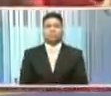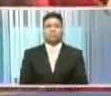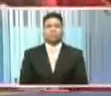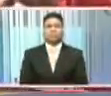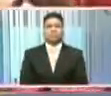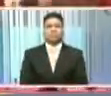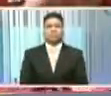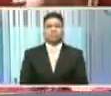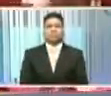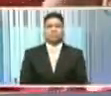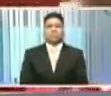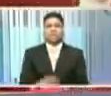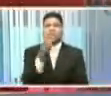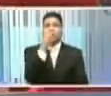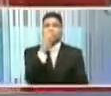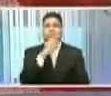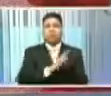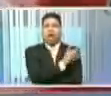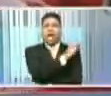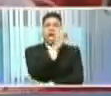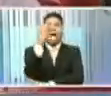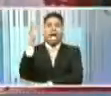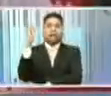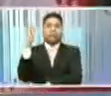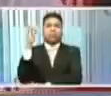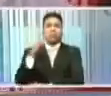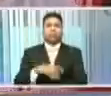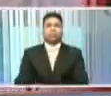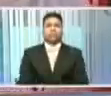la misión Árbol,